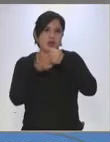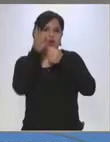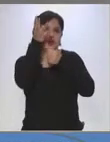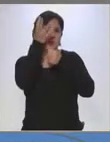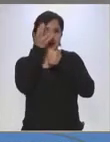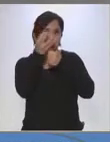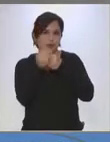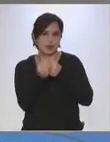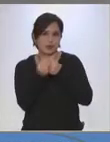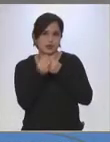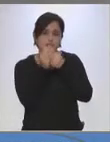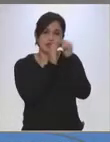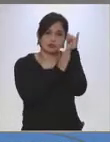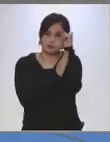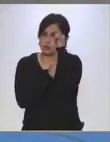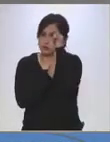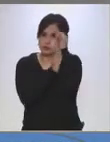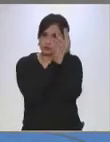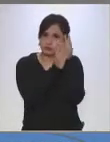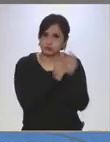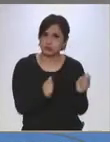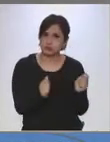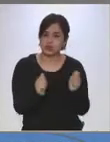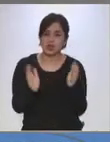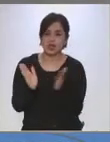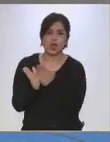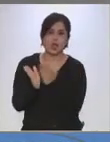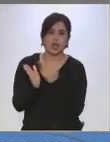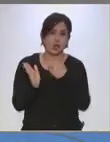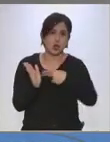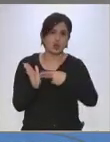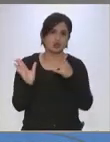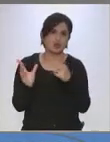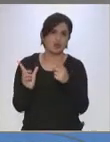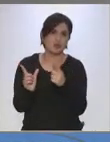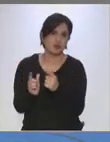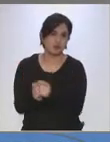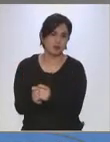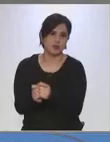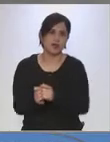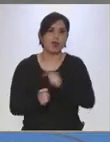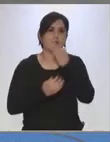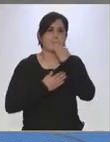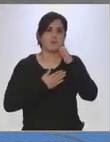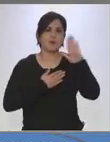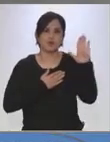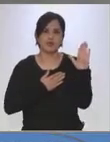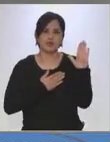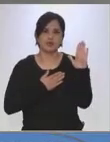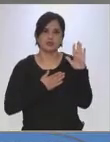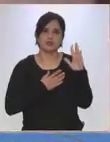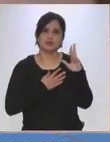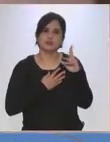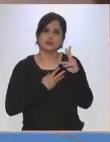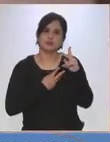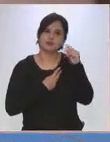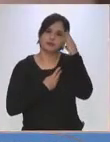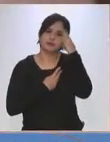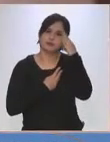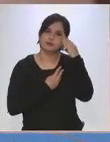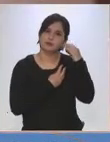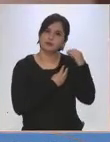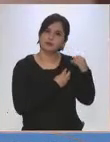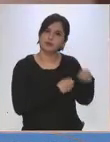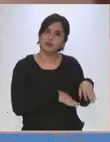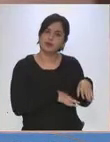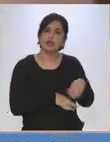televisión desaparecen los artículos de prensa disminuyen las promesas se empiezan a olvidar y